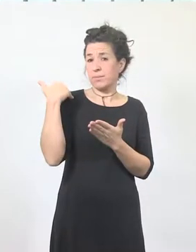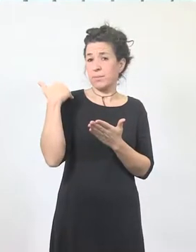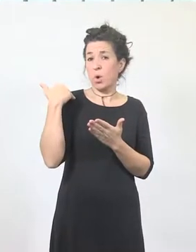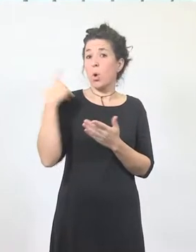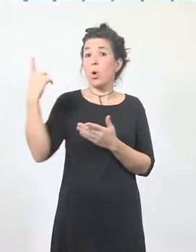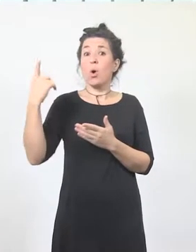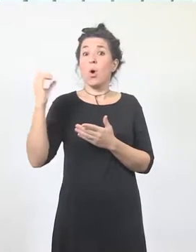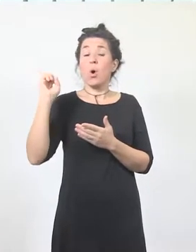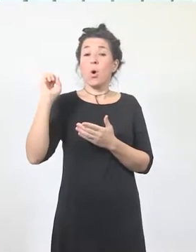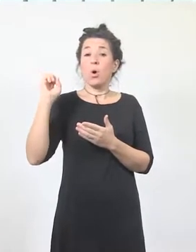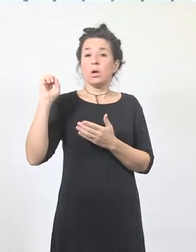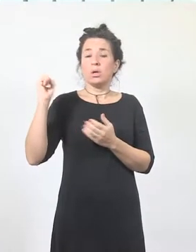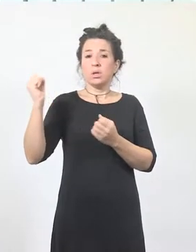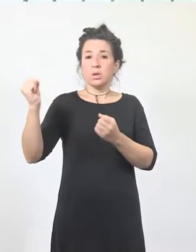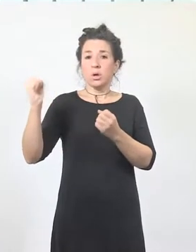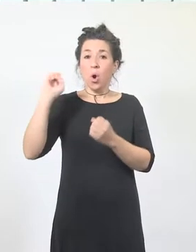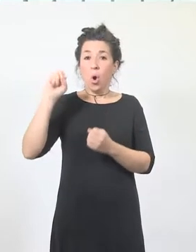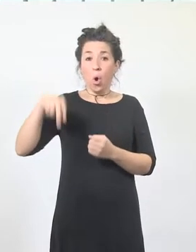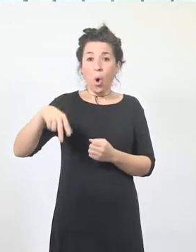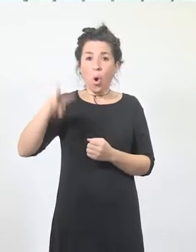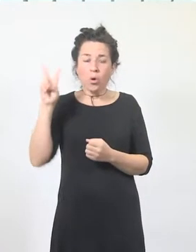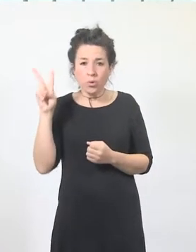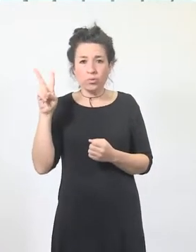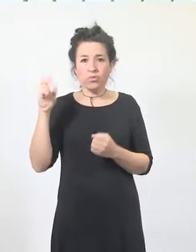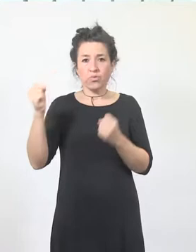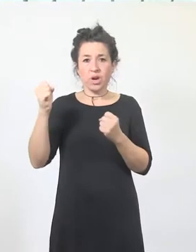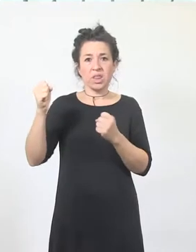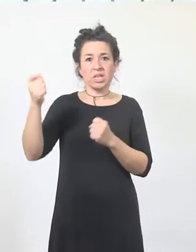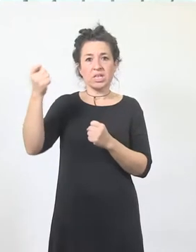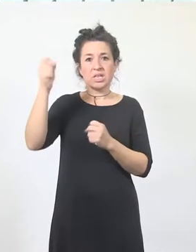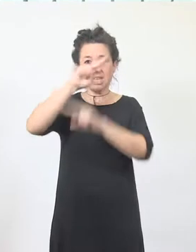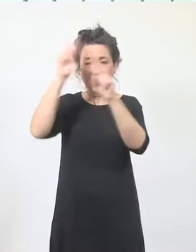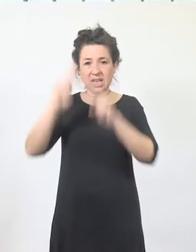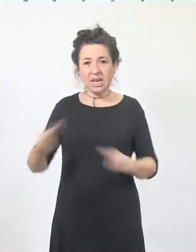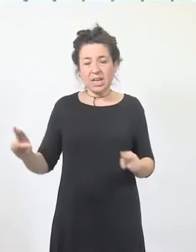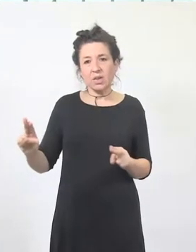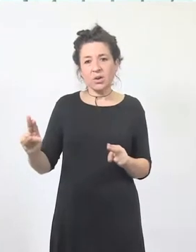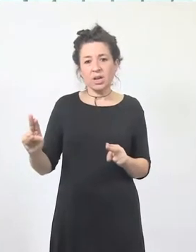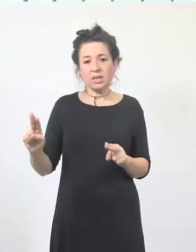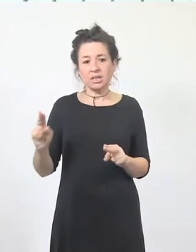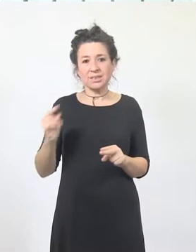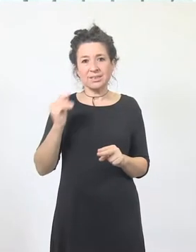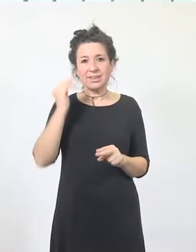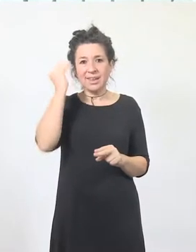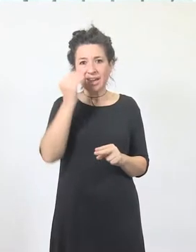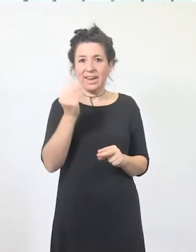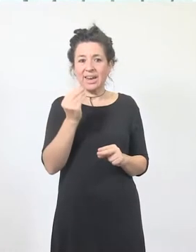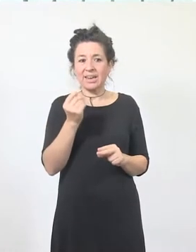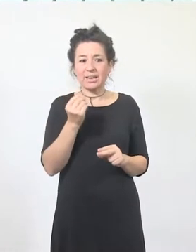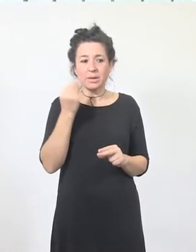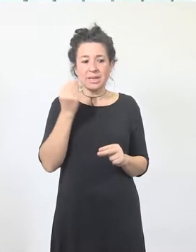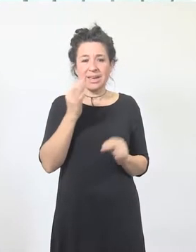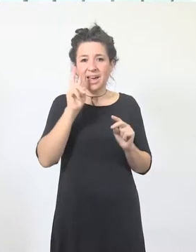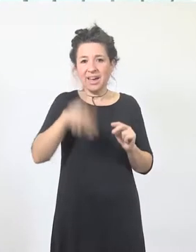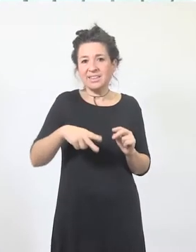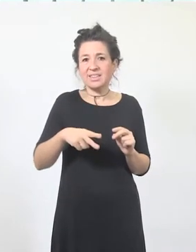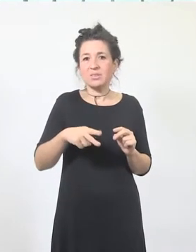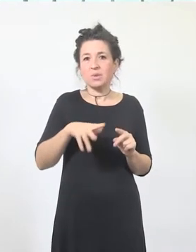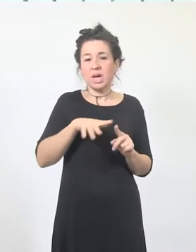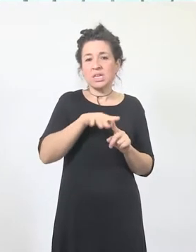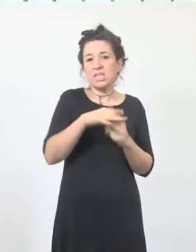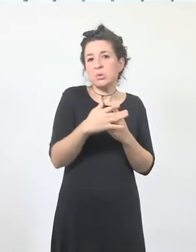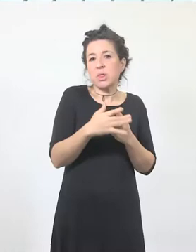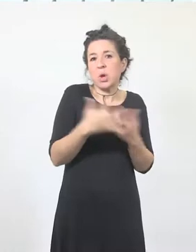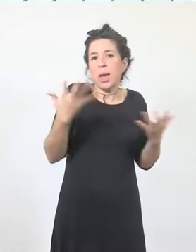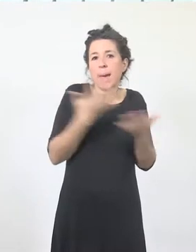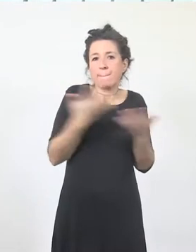desde las fuerzas internacionales, desde Naciones Unidas, todavía se considera como una situación de